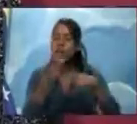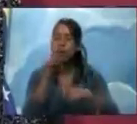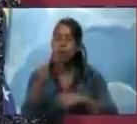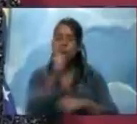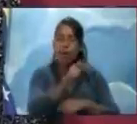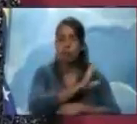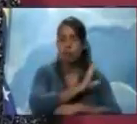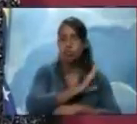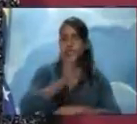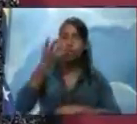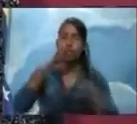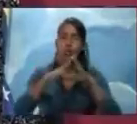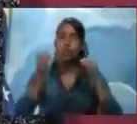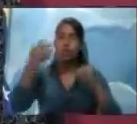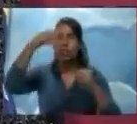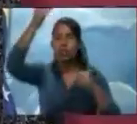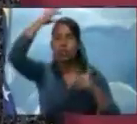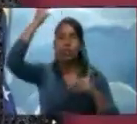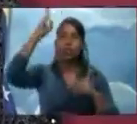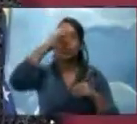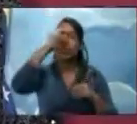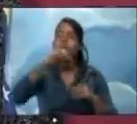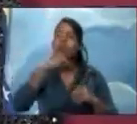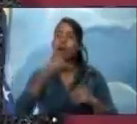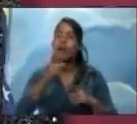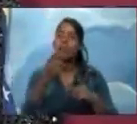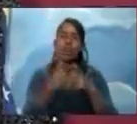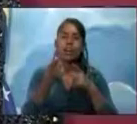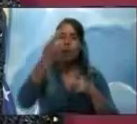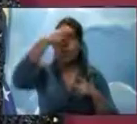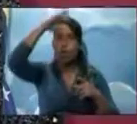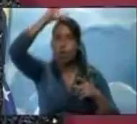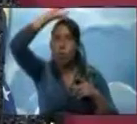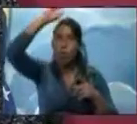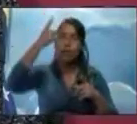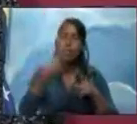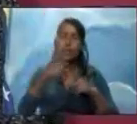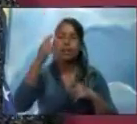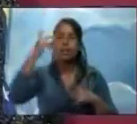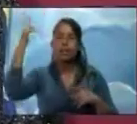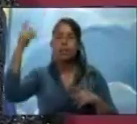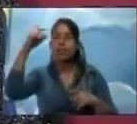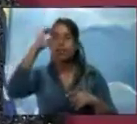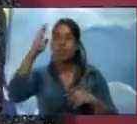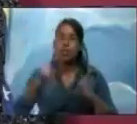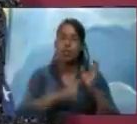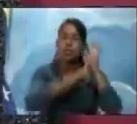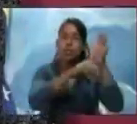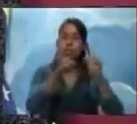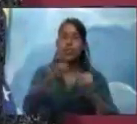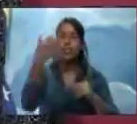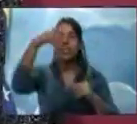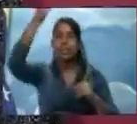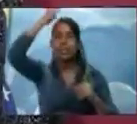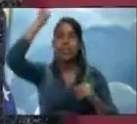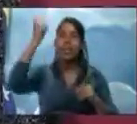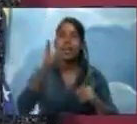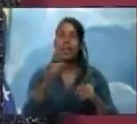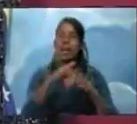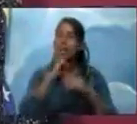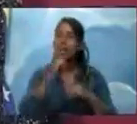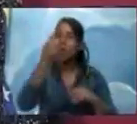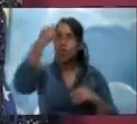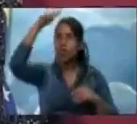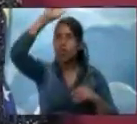el cuarto era el imperio romano. En aquella oportunidad, en aquel sueño que Dios le mostró al rey Nabucodonosor, el imperio romano